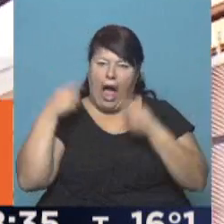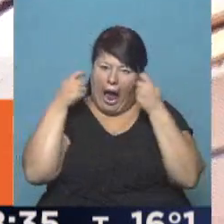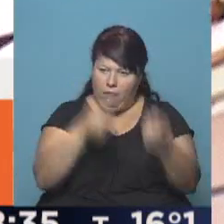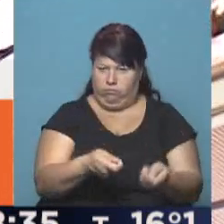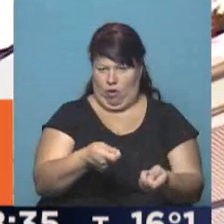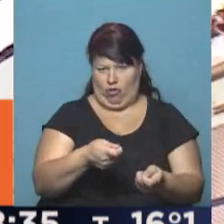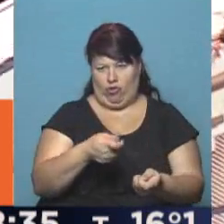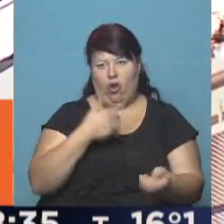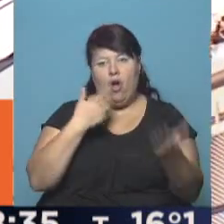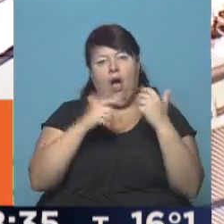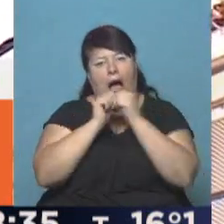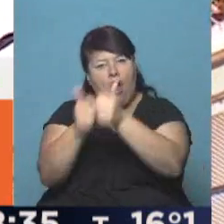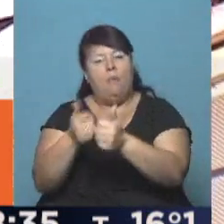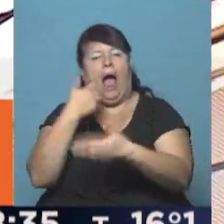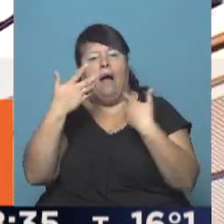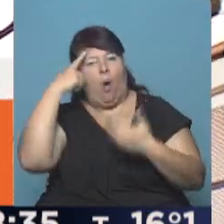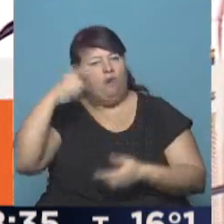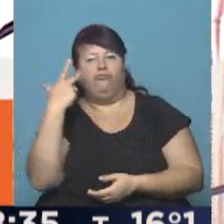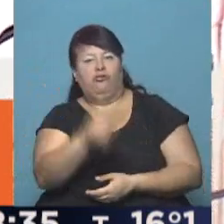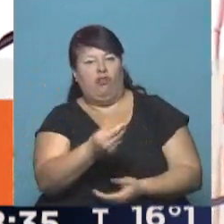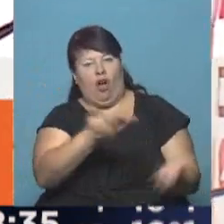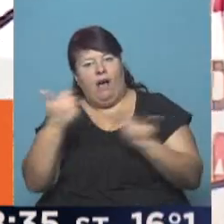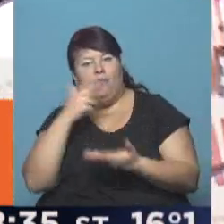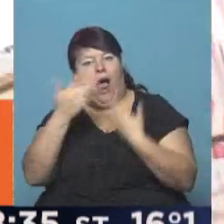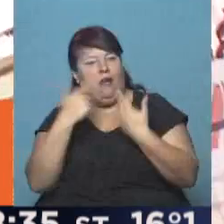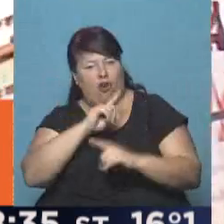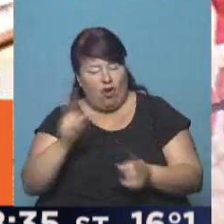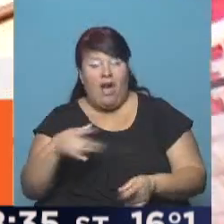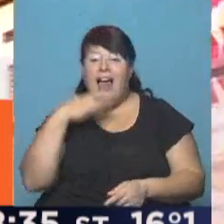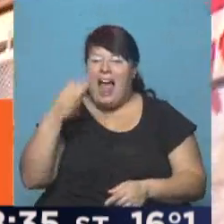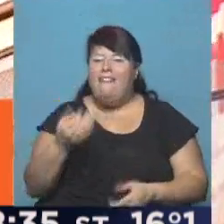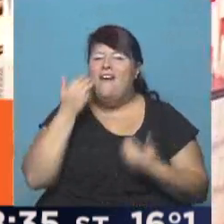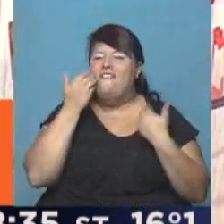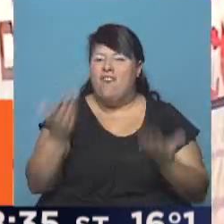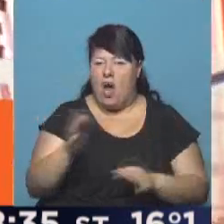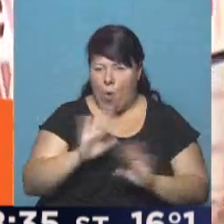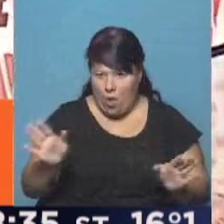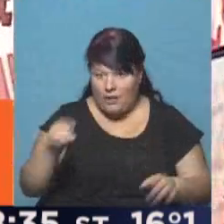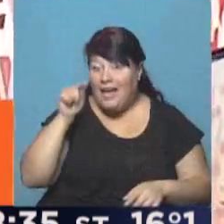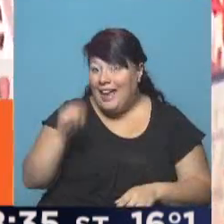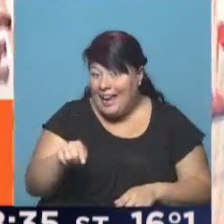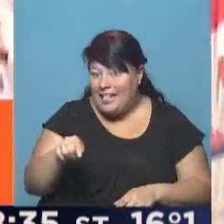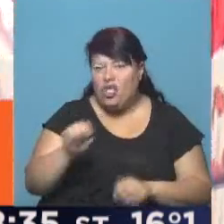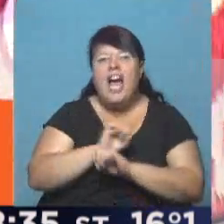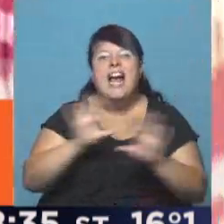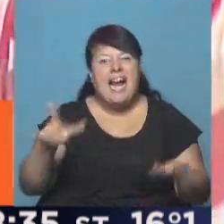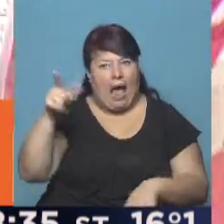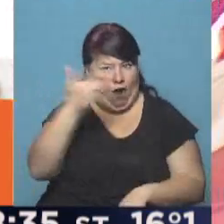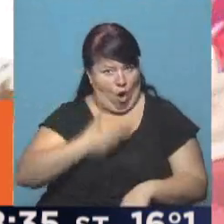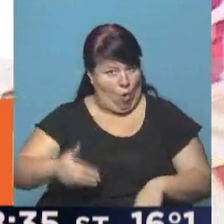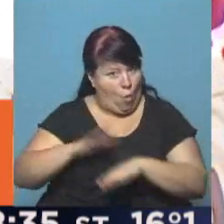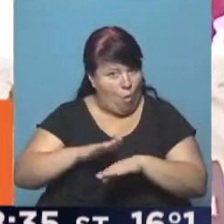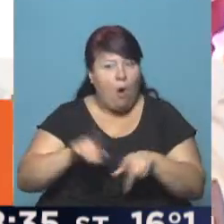este hablar con la jueza no quiso recibir a las trabajadoras verdaderamente una vergüenza y esto es gravísimo lo que ha hecho el gobierno